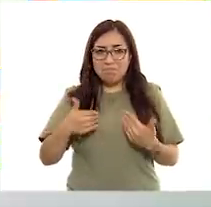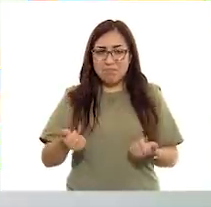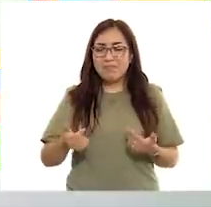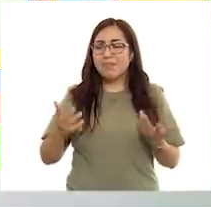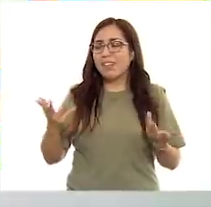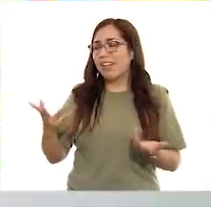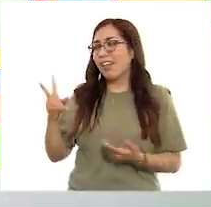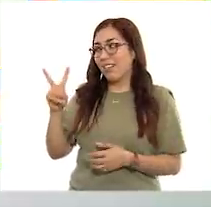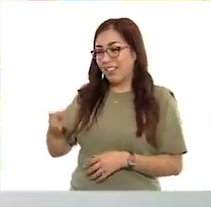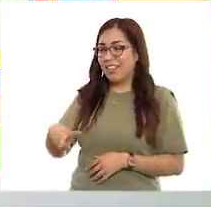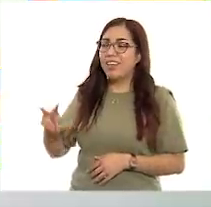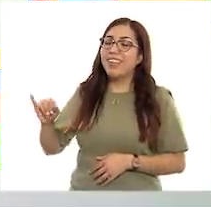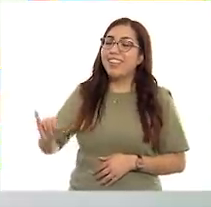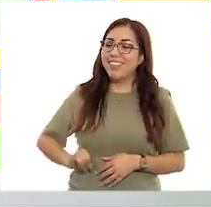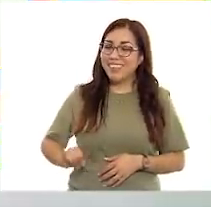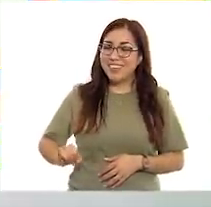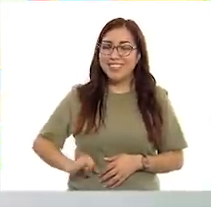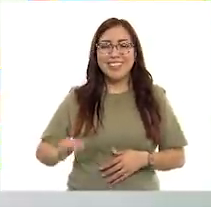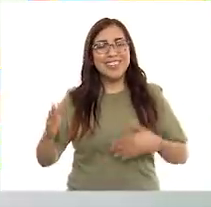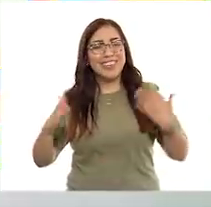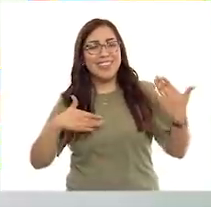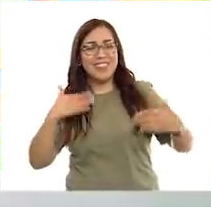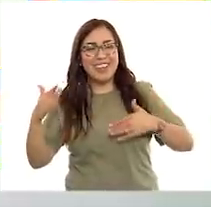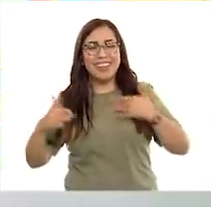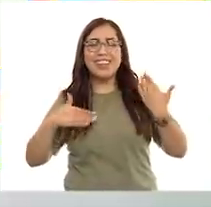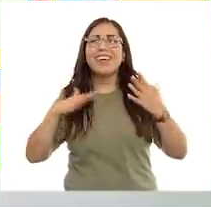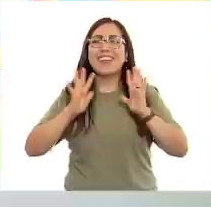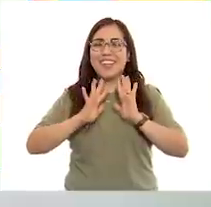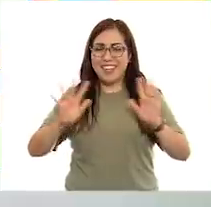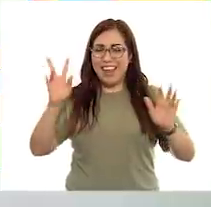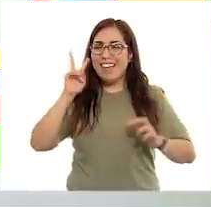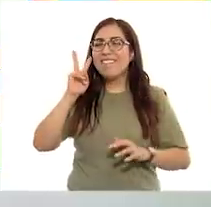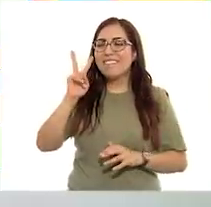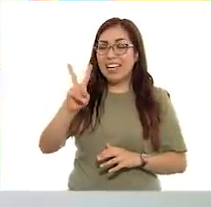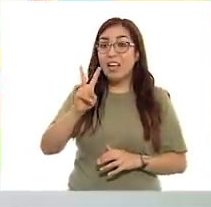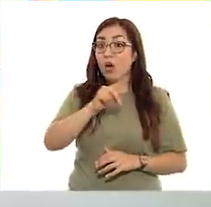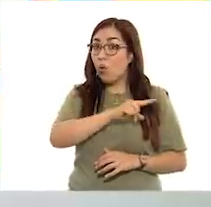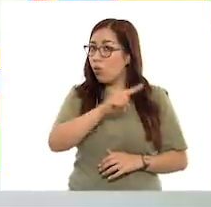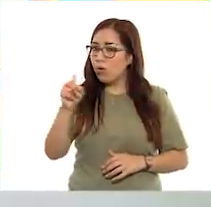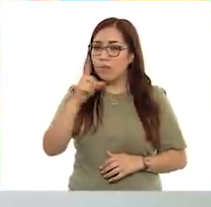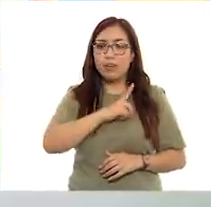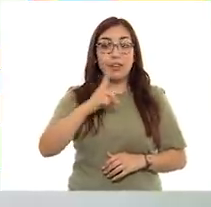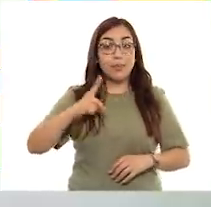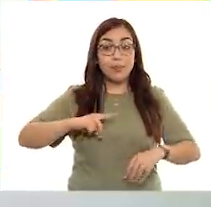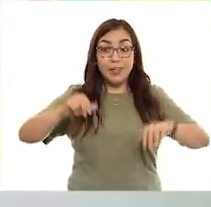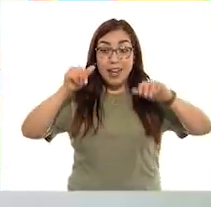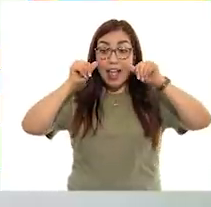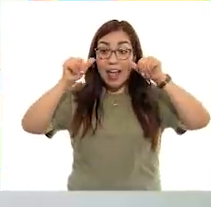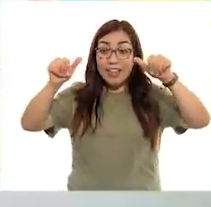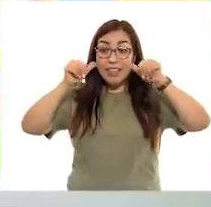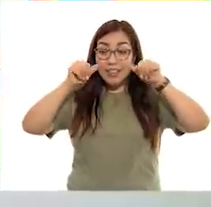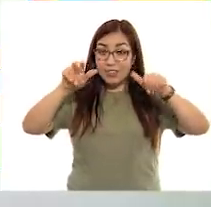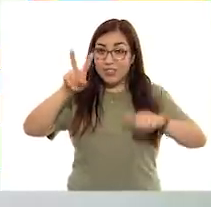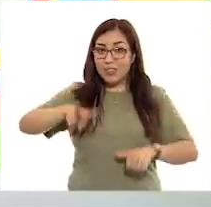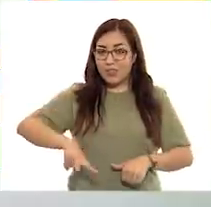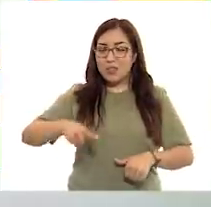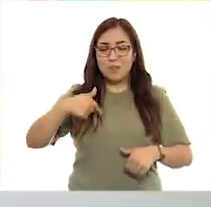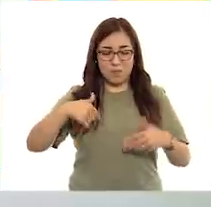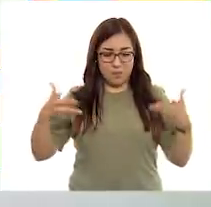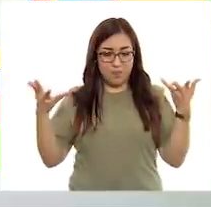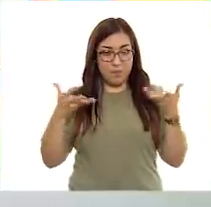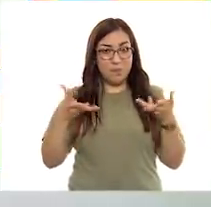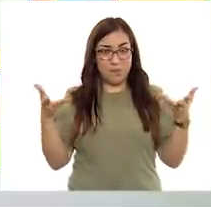Va a ser muy interesante y divertido. Ya verás, solo necesitan estar muy atentas y atentos a lo que yo